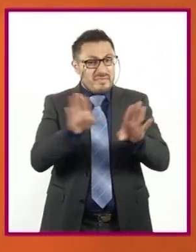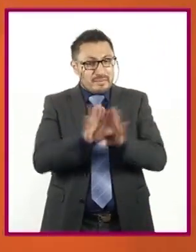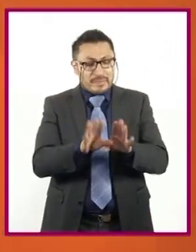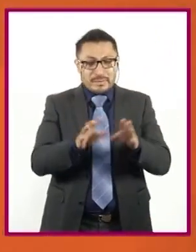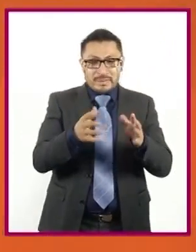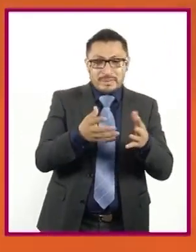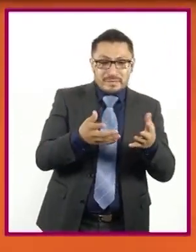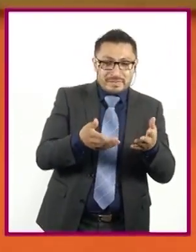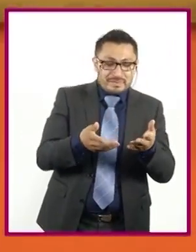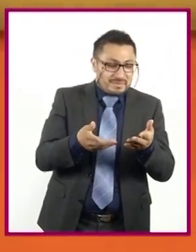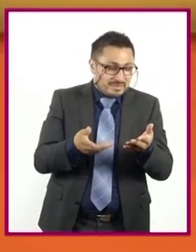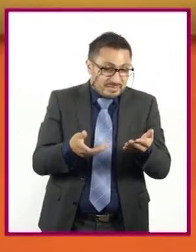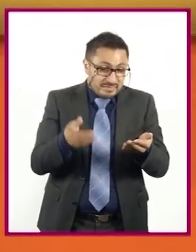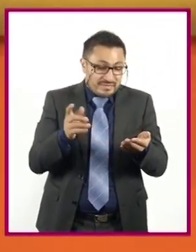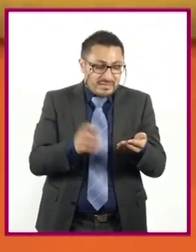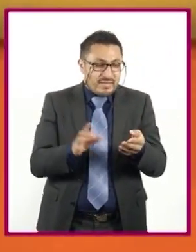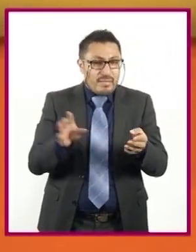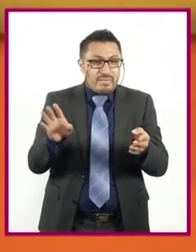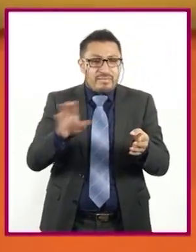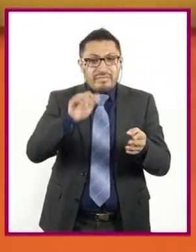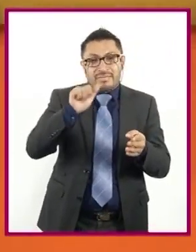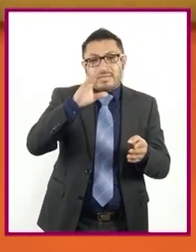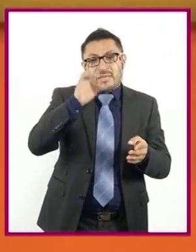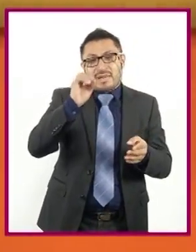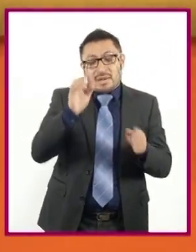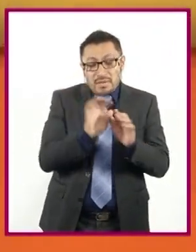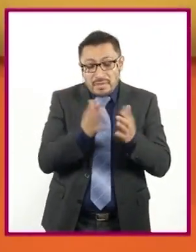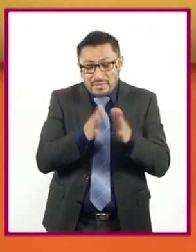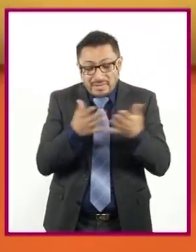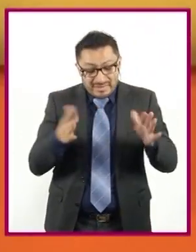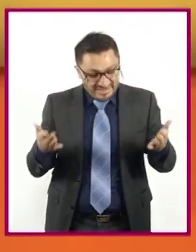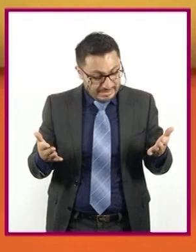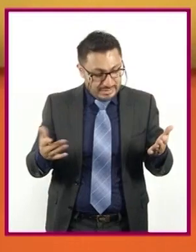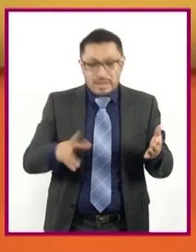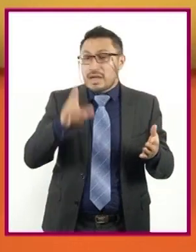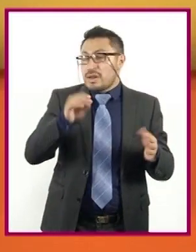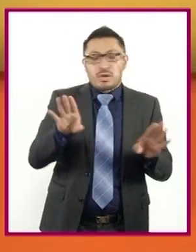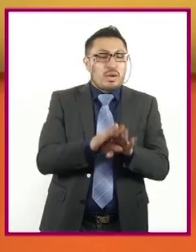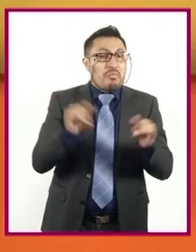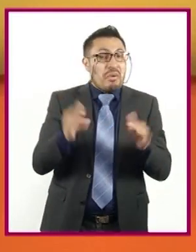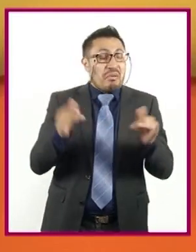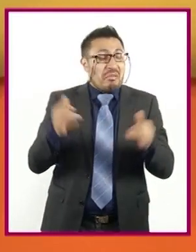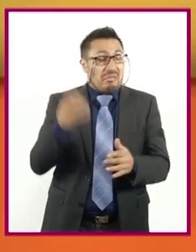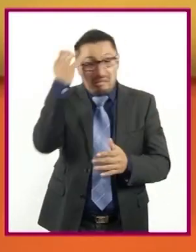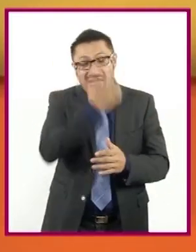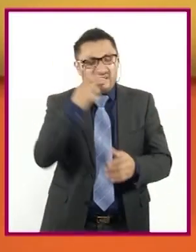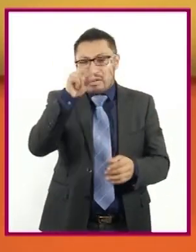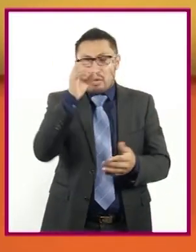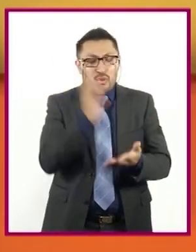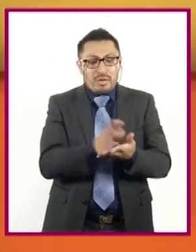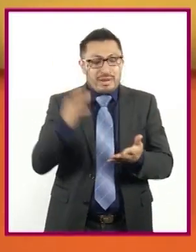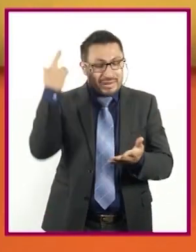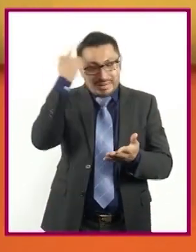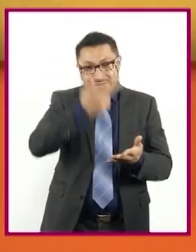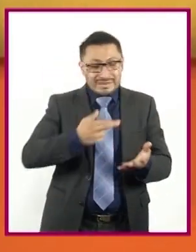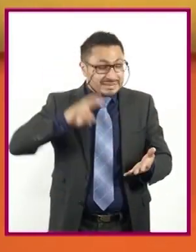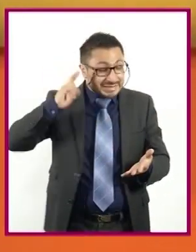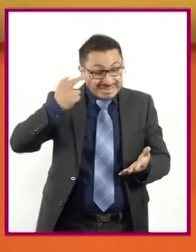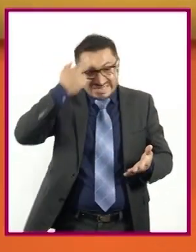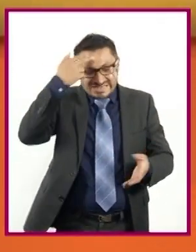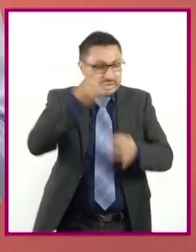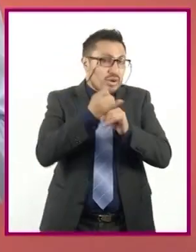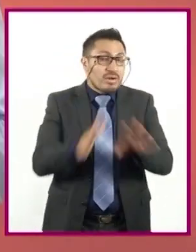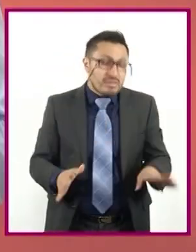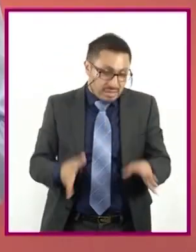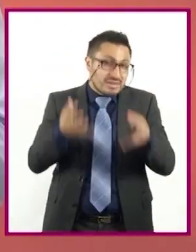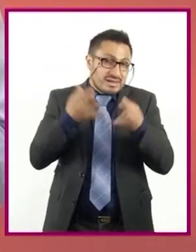acordeón inocente. Digo, porque no lo usaremos para hacer trampa en los exámenes, sino únicamente para recuperar toda aquella